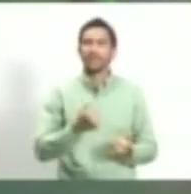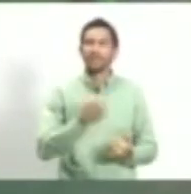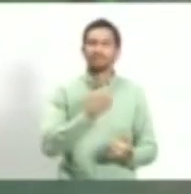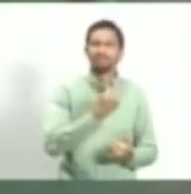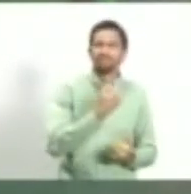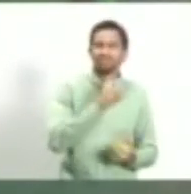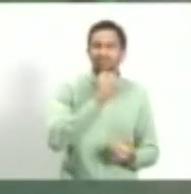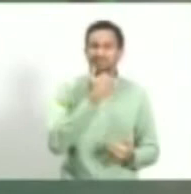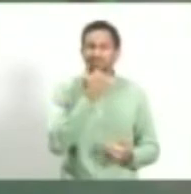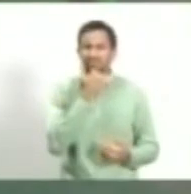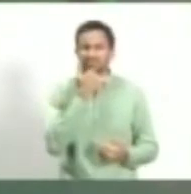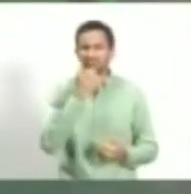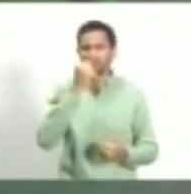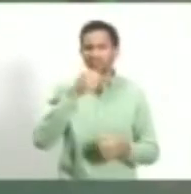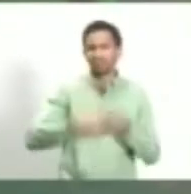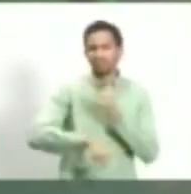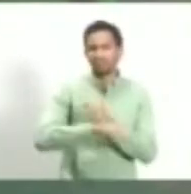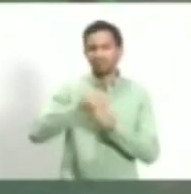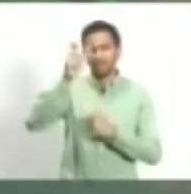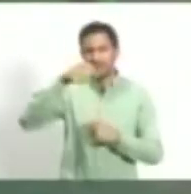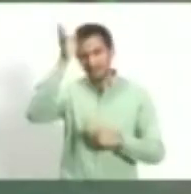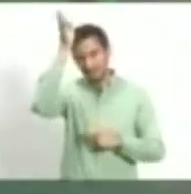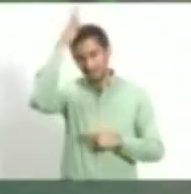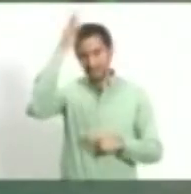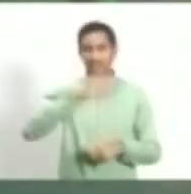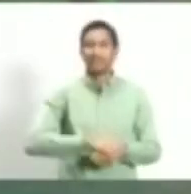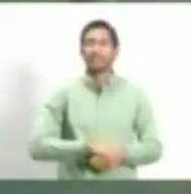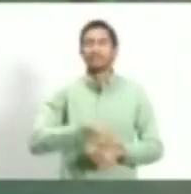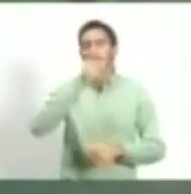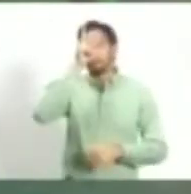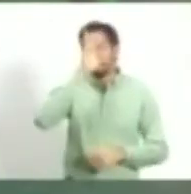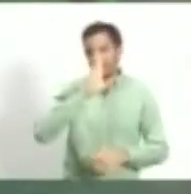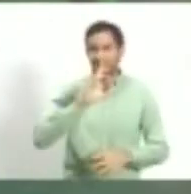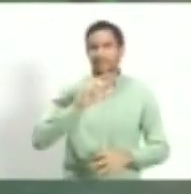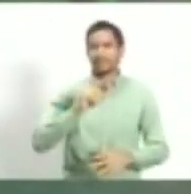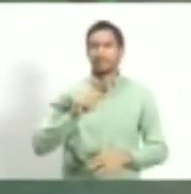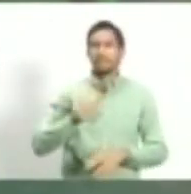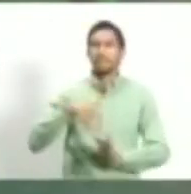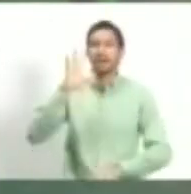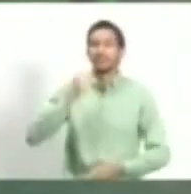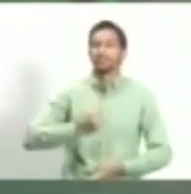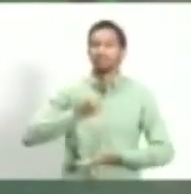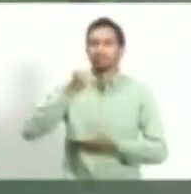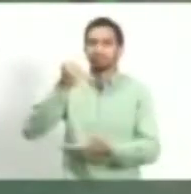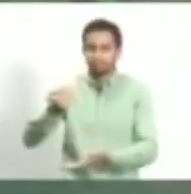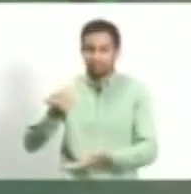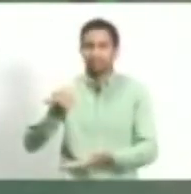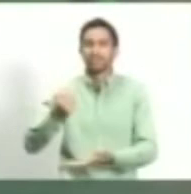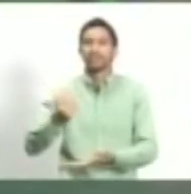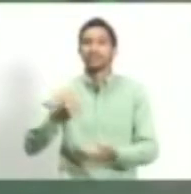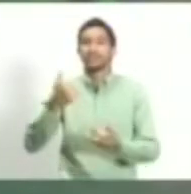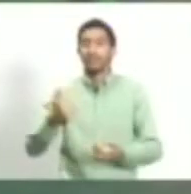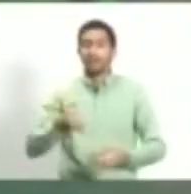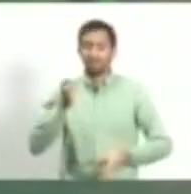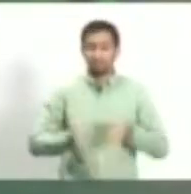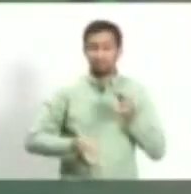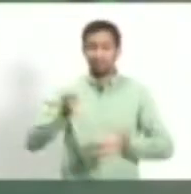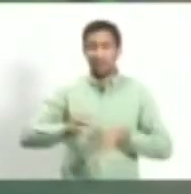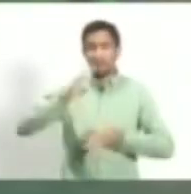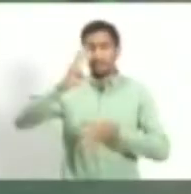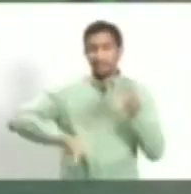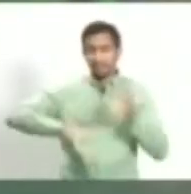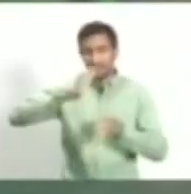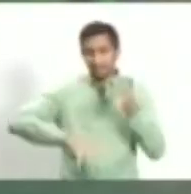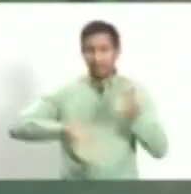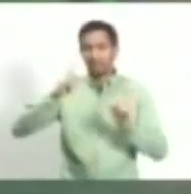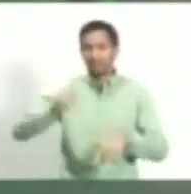Neymar? Parece que le dieron un billete mucho más grande de lo que declararon y la justicia en Barcelona les ha caído con todo. A él, a la